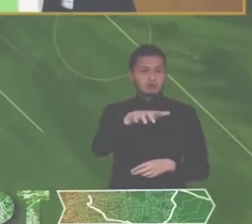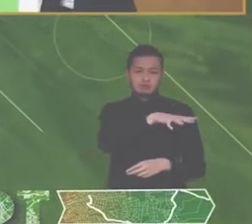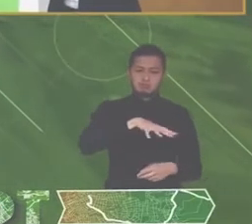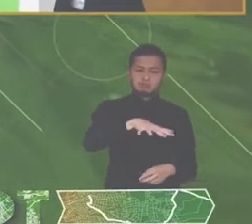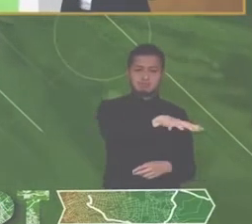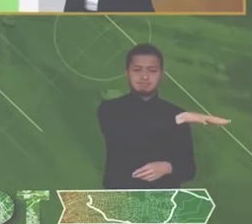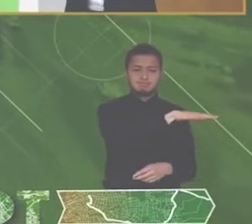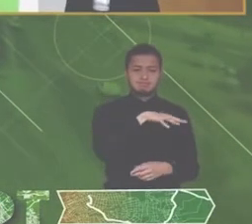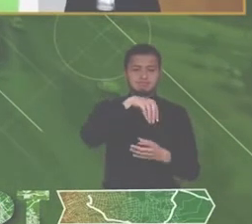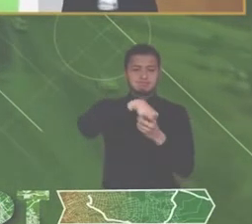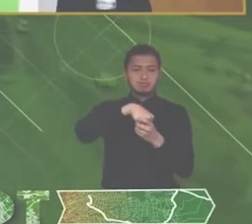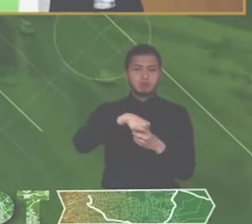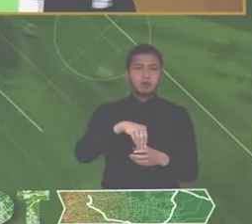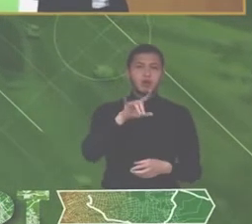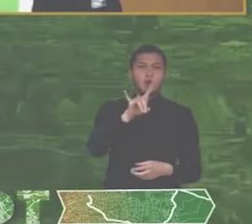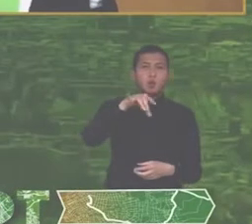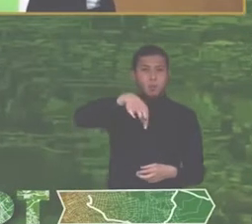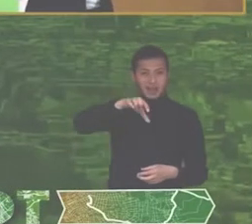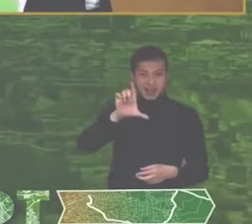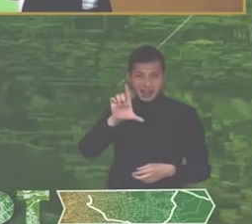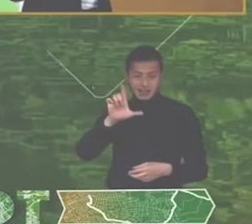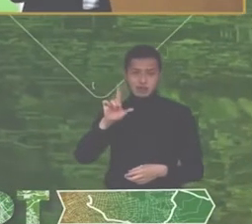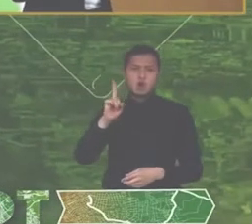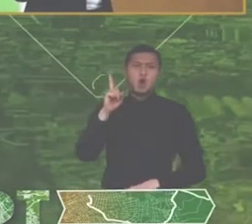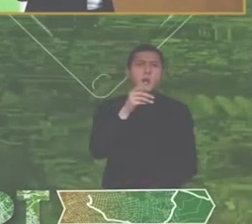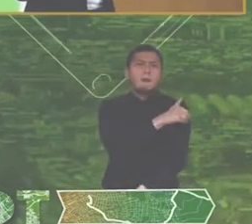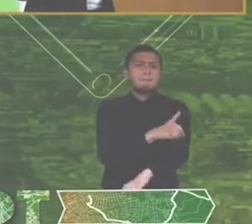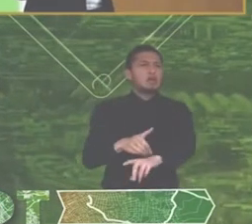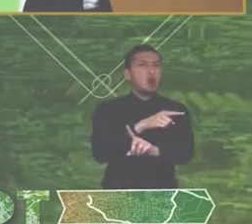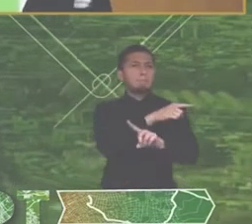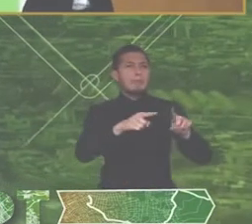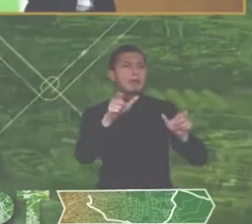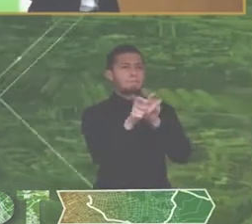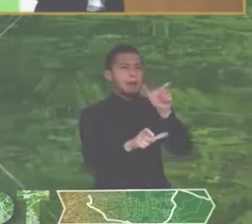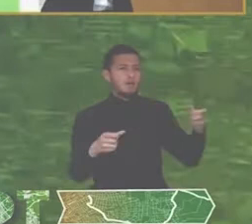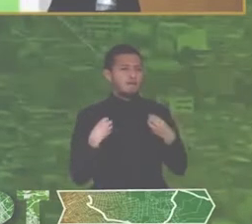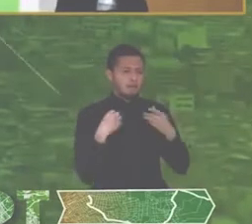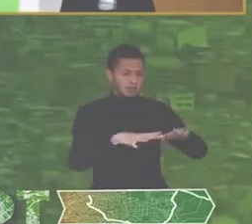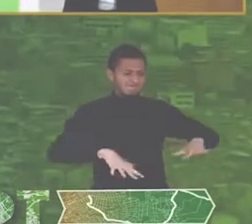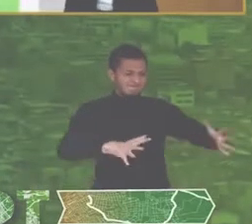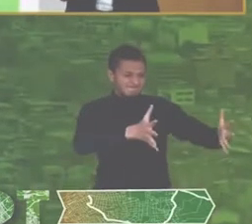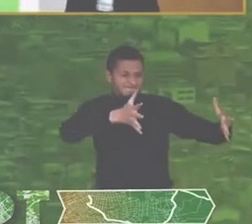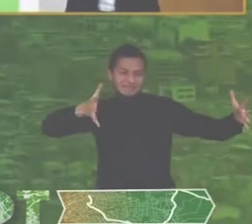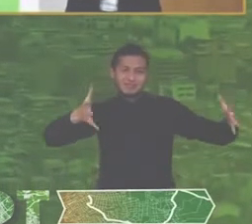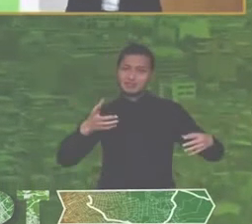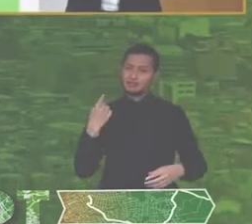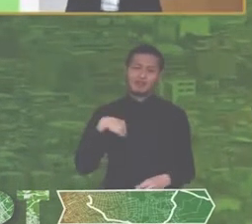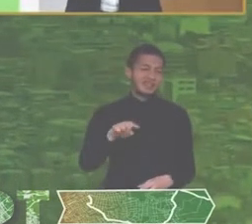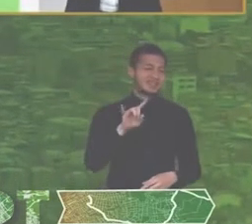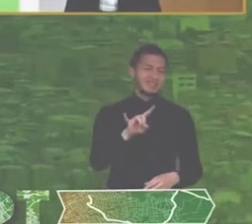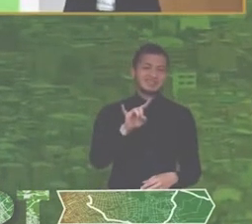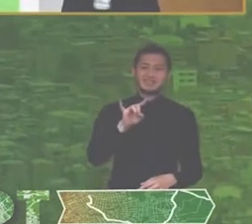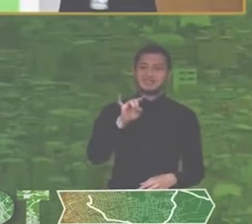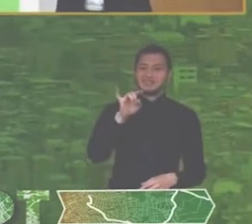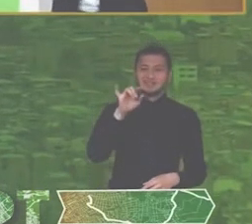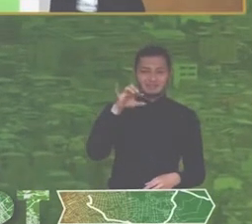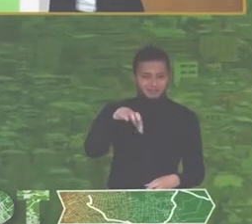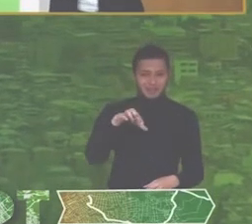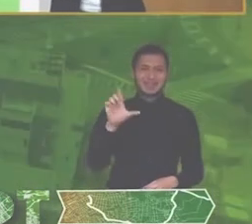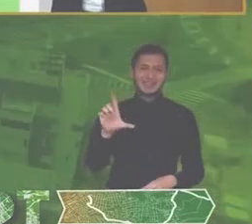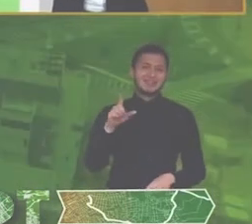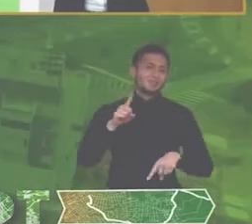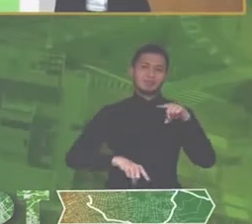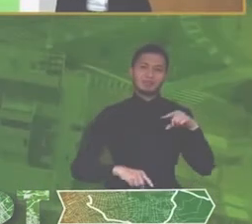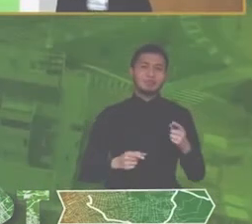las llamas equitativos las llamas verde todos pero cuando se aplica la norma cuando uno se toma el